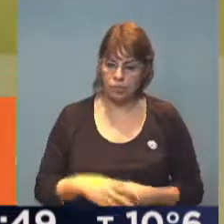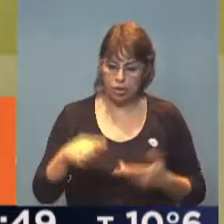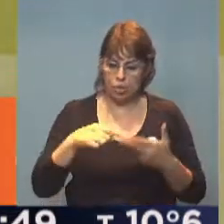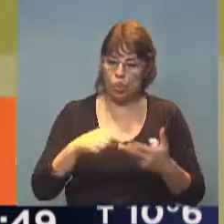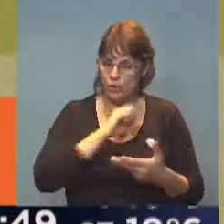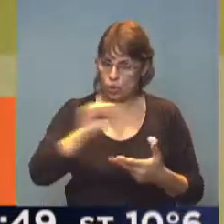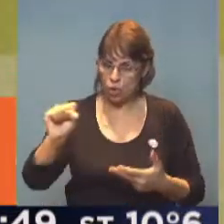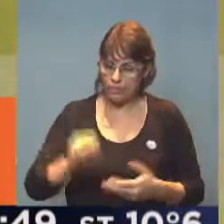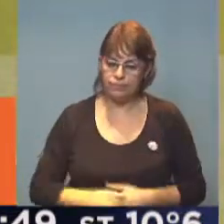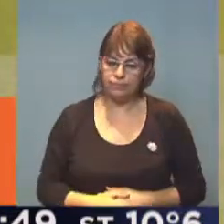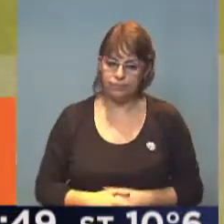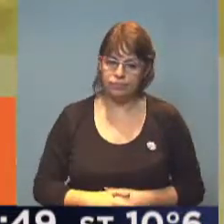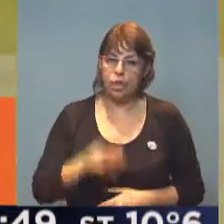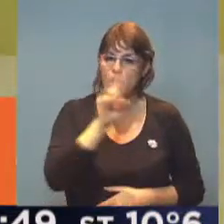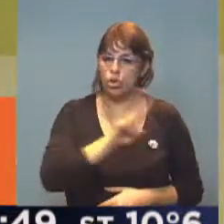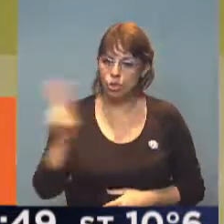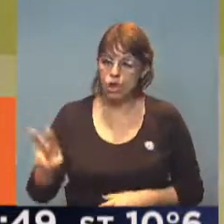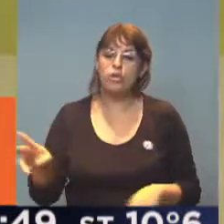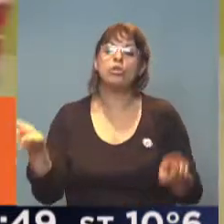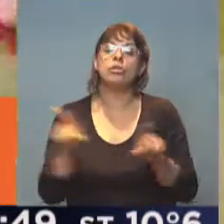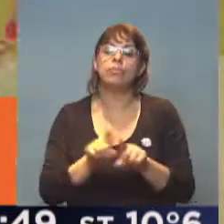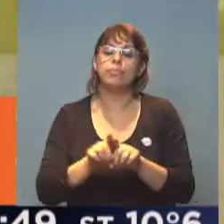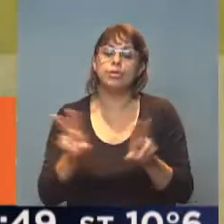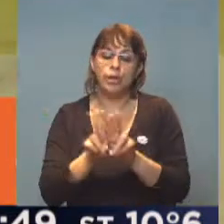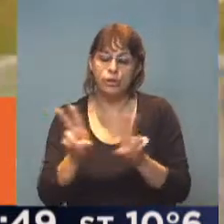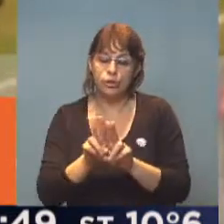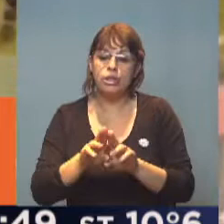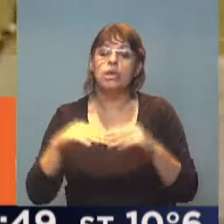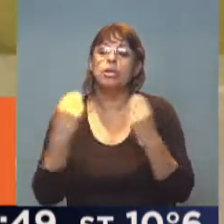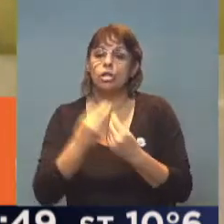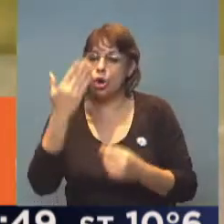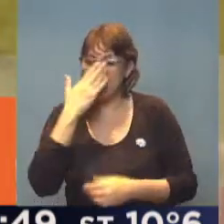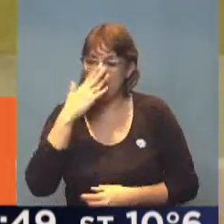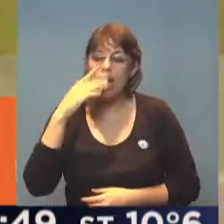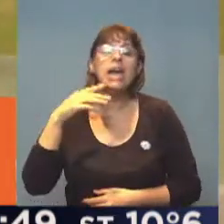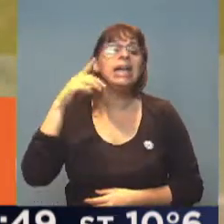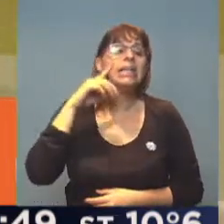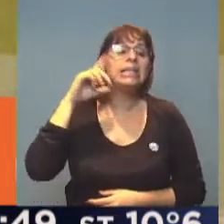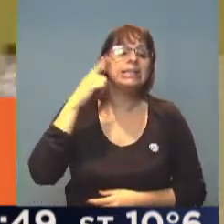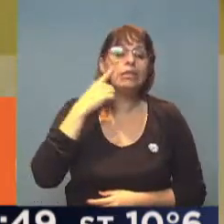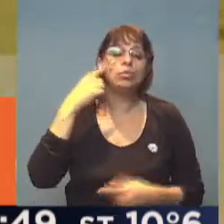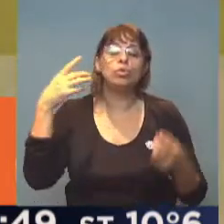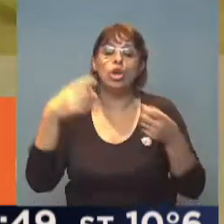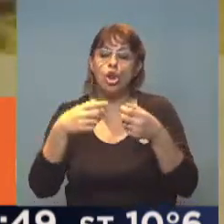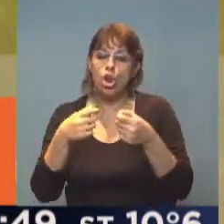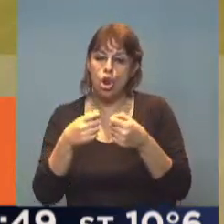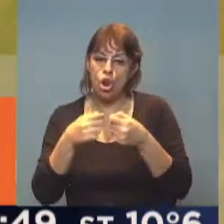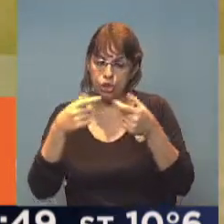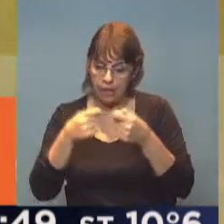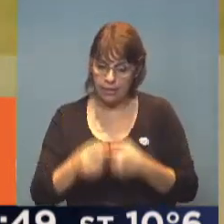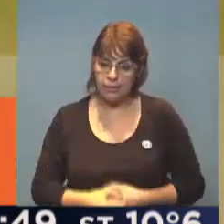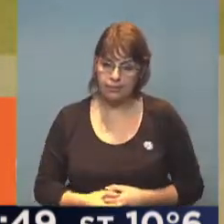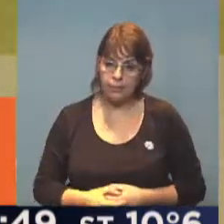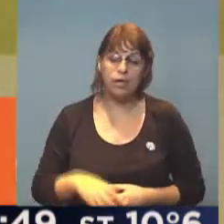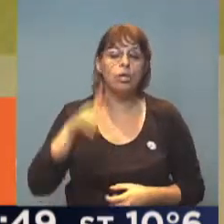cuarto. 2-2 empataron en Córdoba Instituto y Los Andes. Mendieta al gol visitante. Chavalé